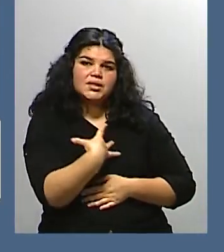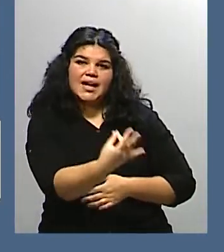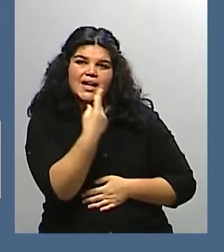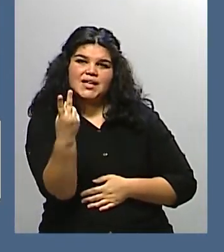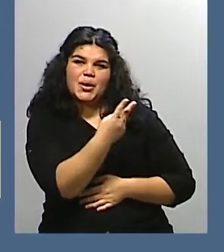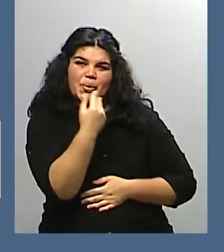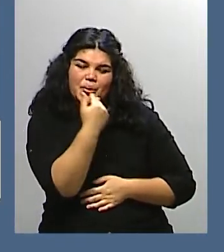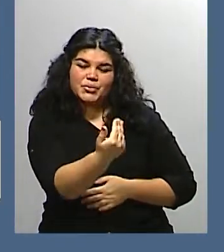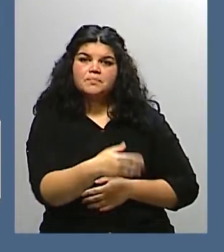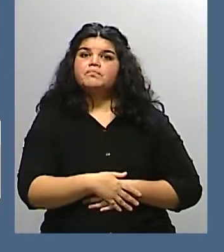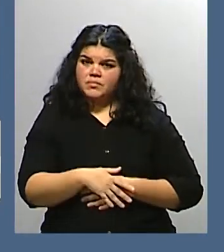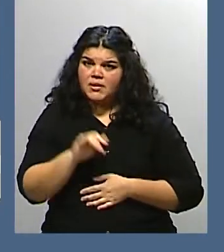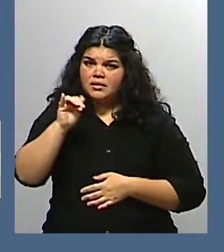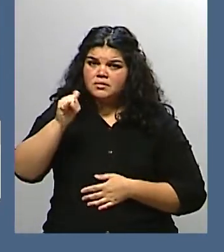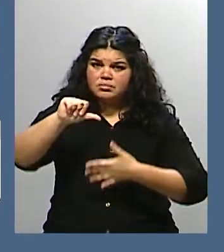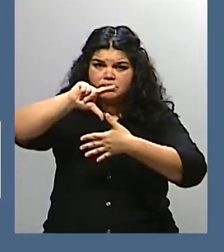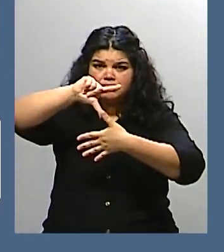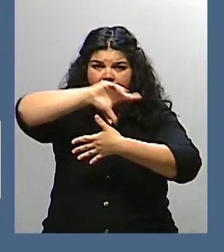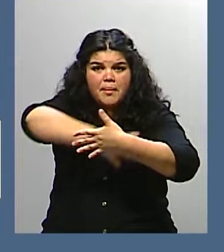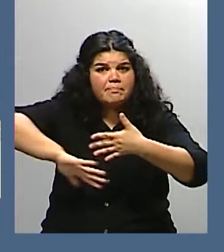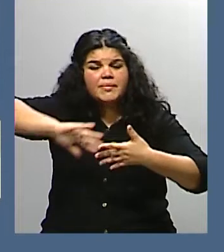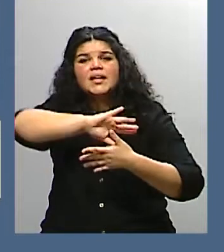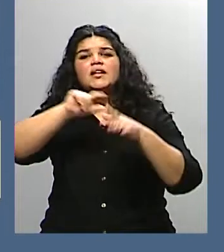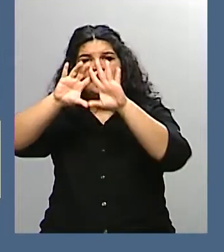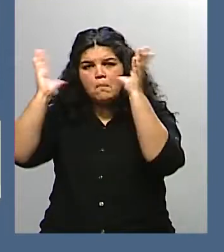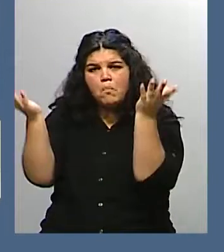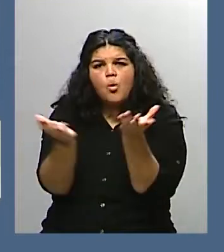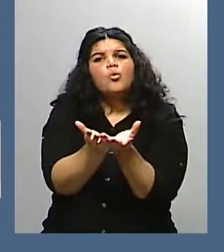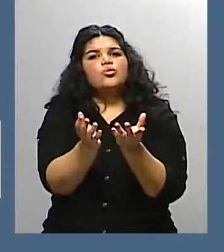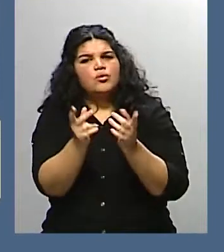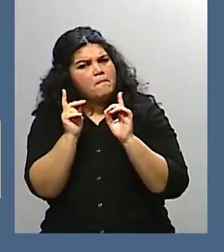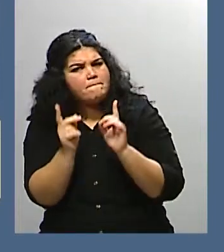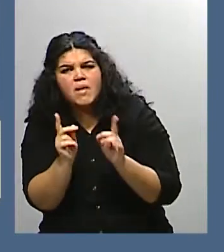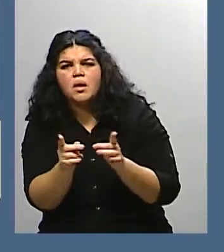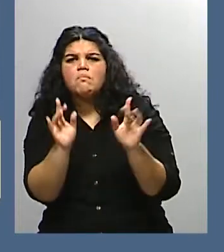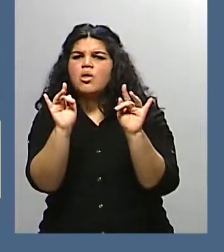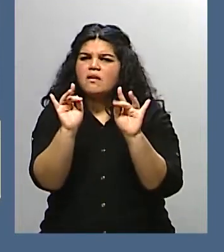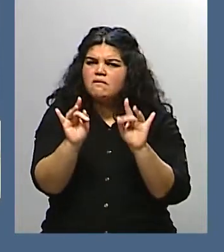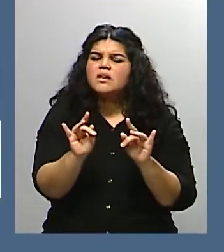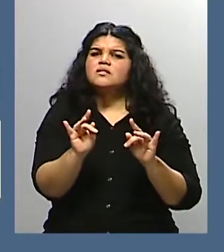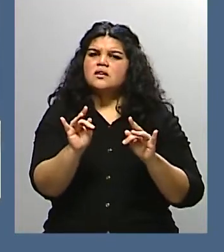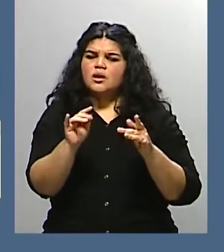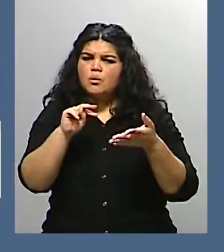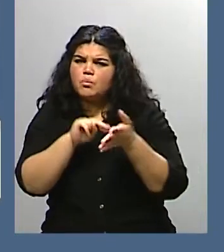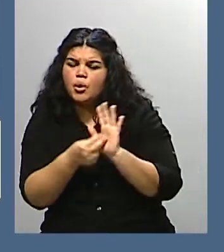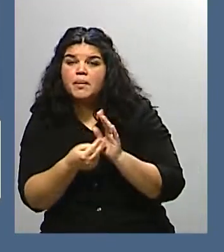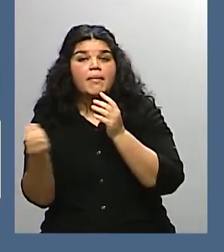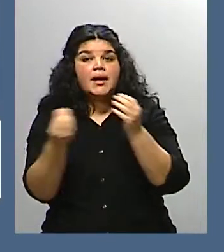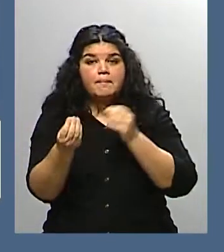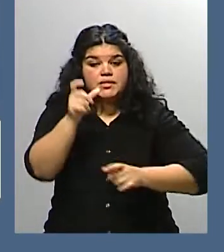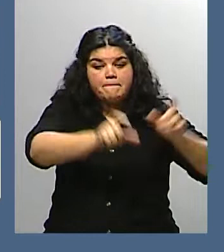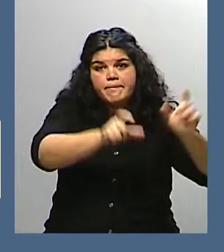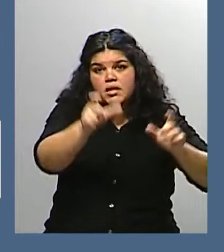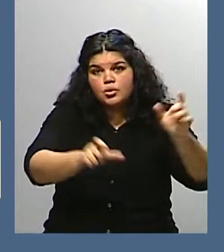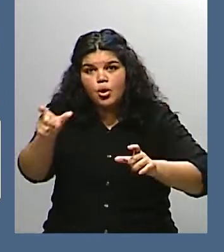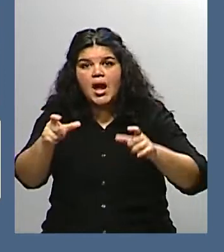es compleja en América Latina y en general en todo el planeta. Hay una gran cantidad de actividades humanas que están